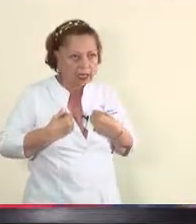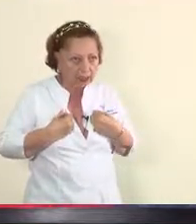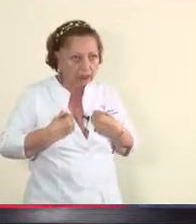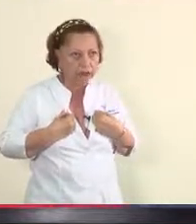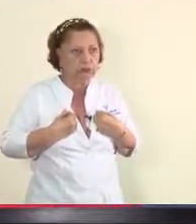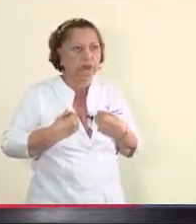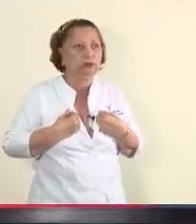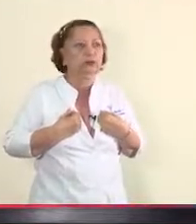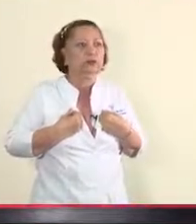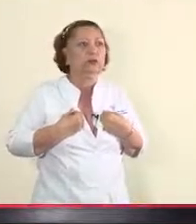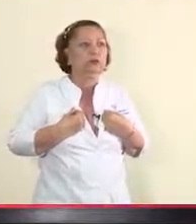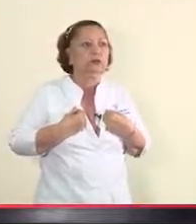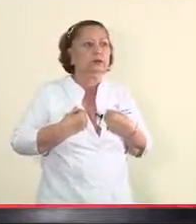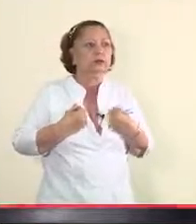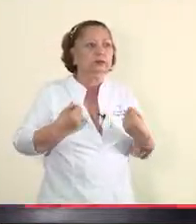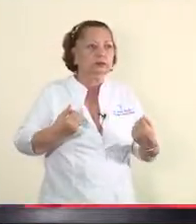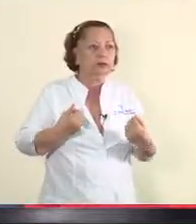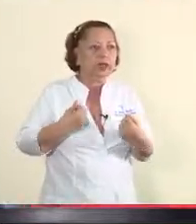la